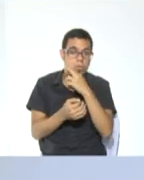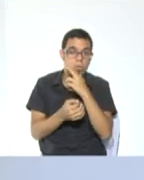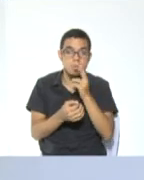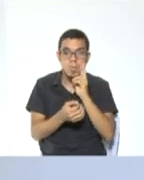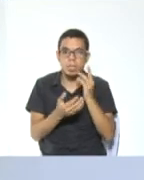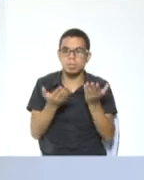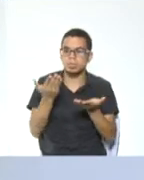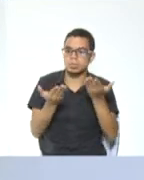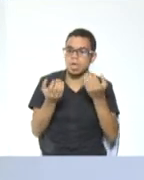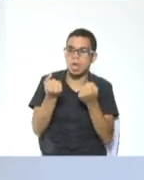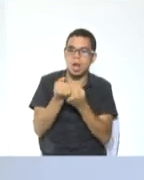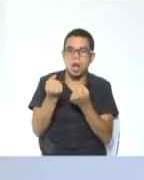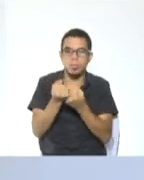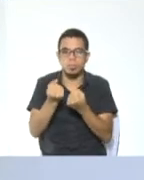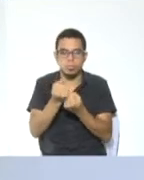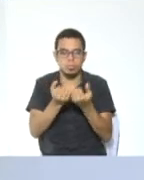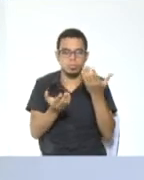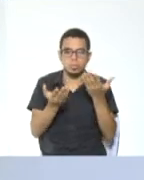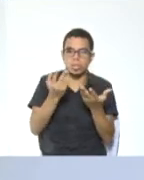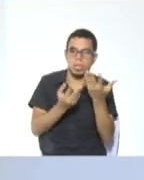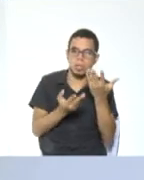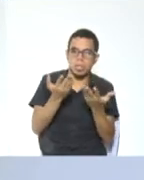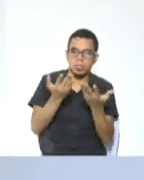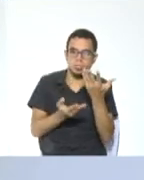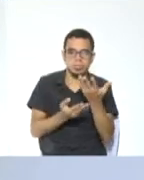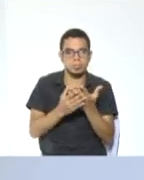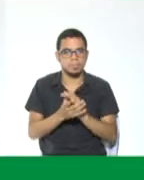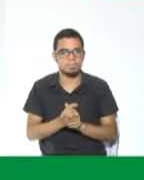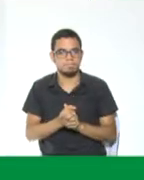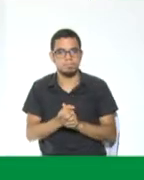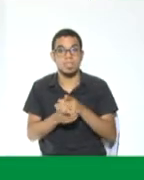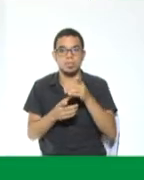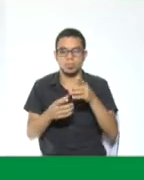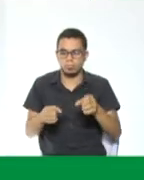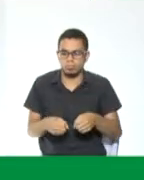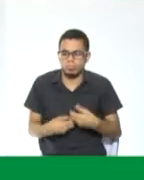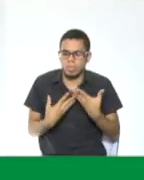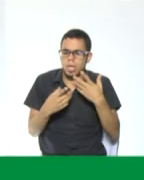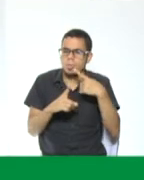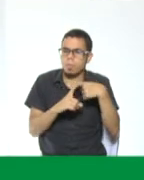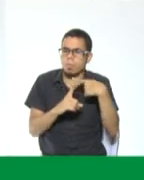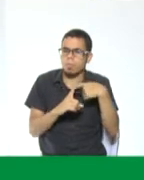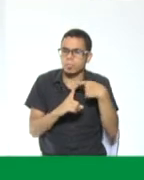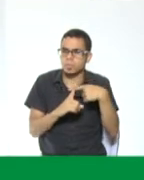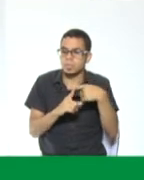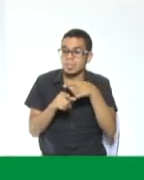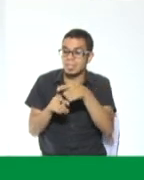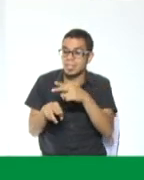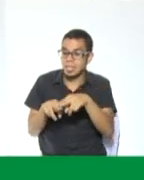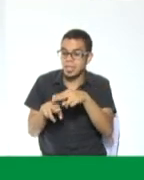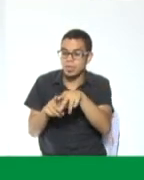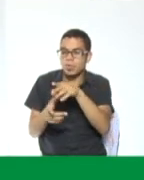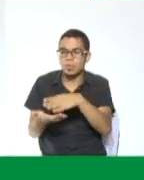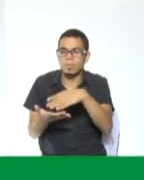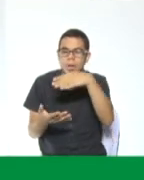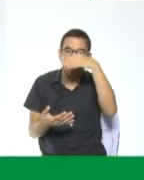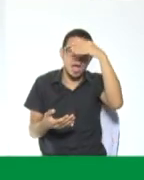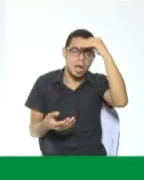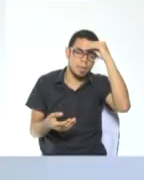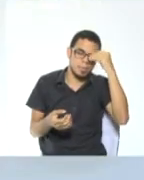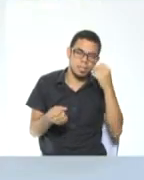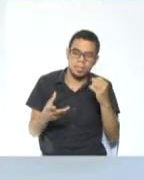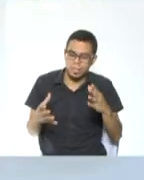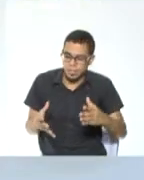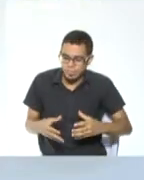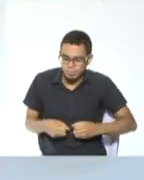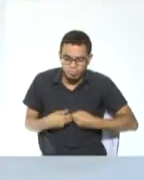ambos se van a dar. Debe mantener una actitud positiva, lo que brindará al niño ganas de aprender,